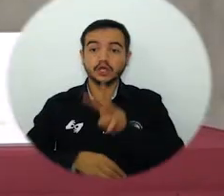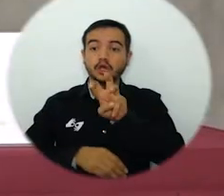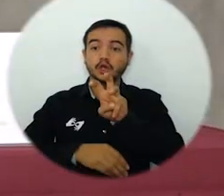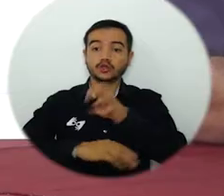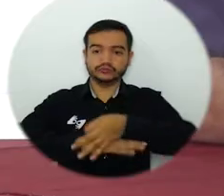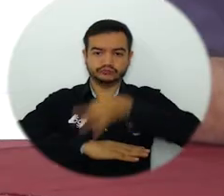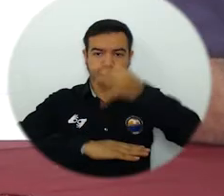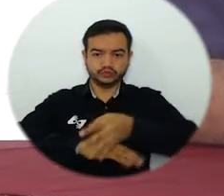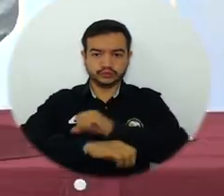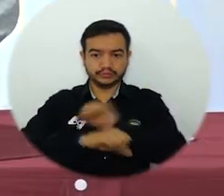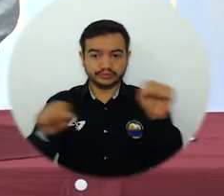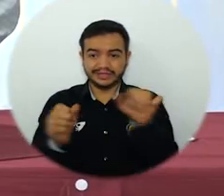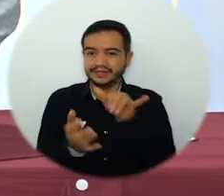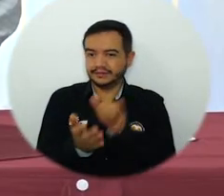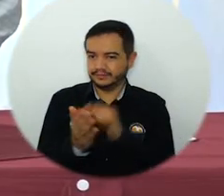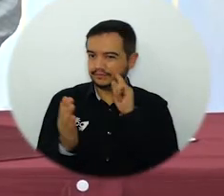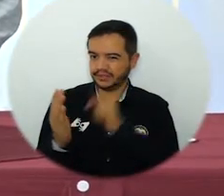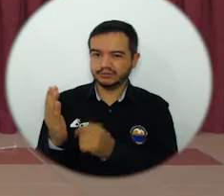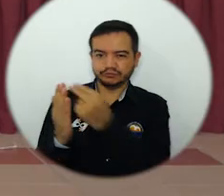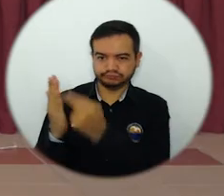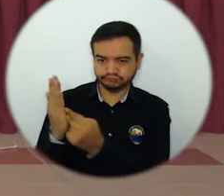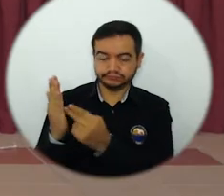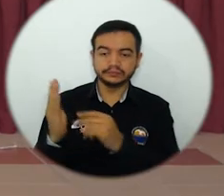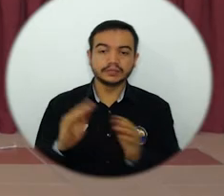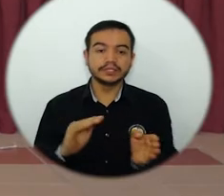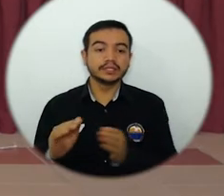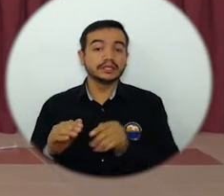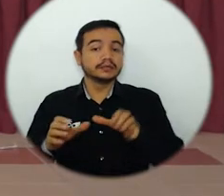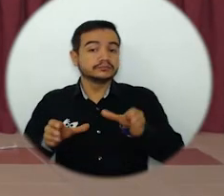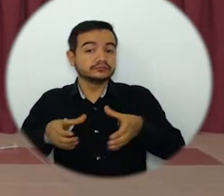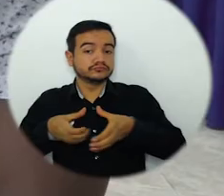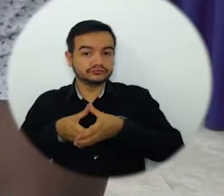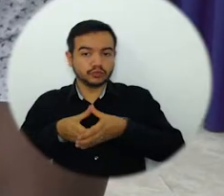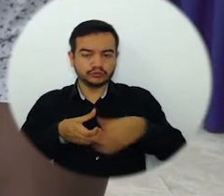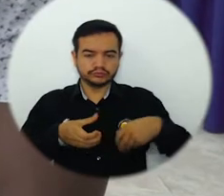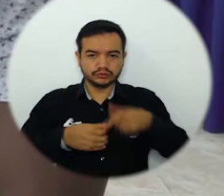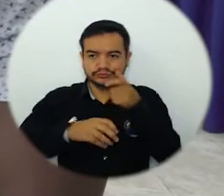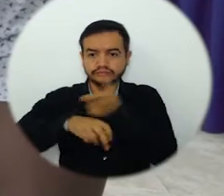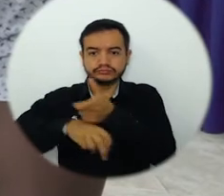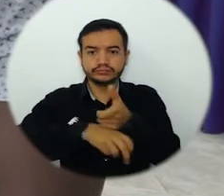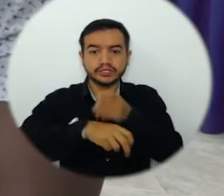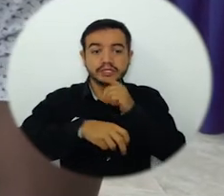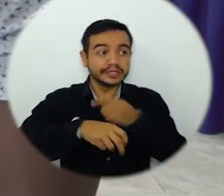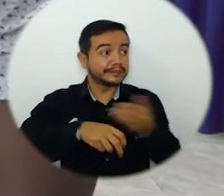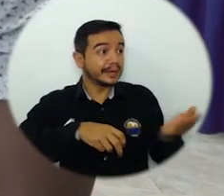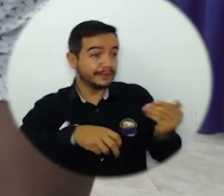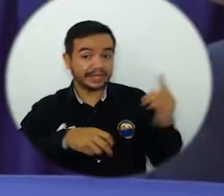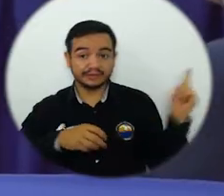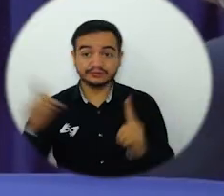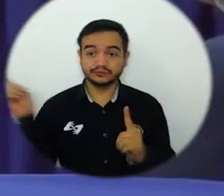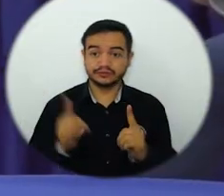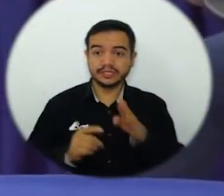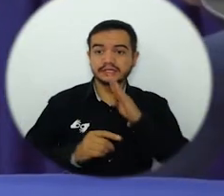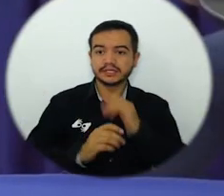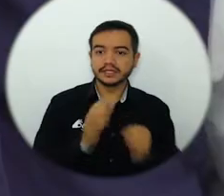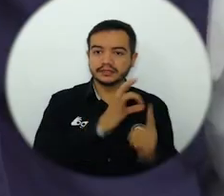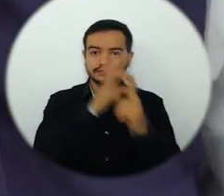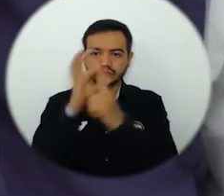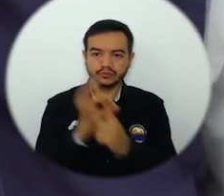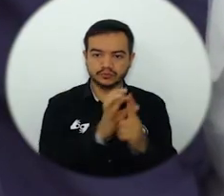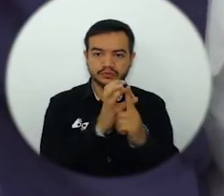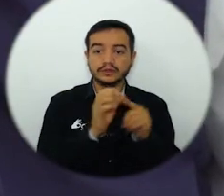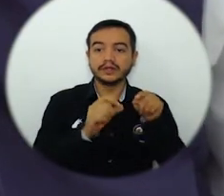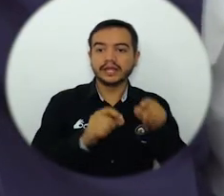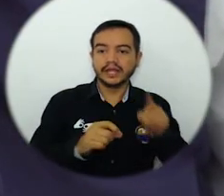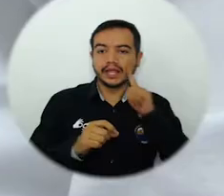tal como estaba establecido. El Comité de Garantías en pleno, acompañado por autoridades invitadas de la Procuraduría, la